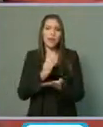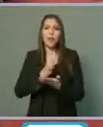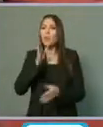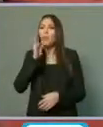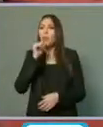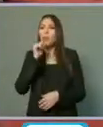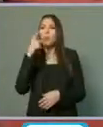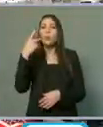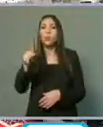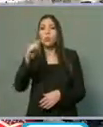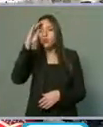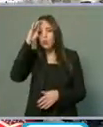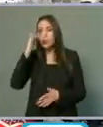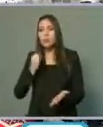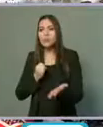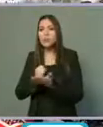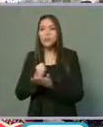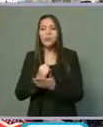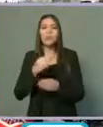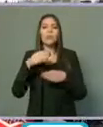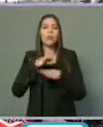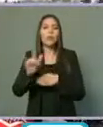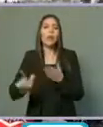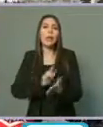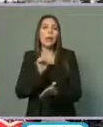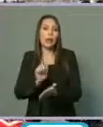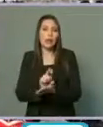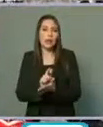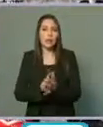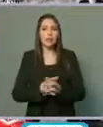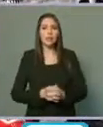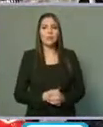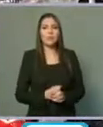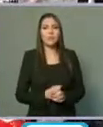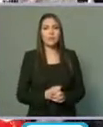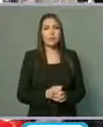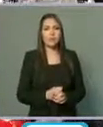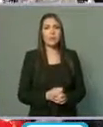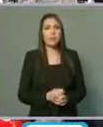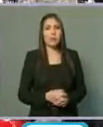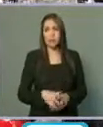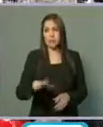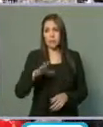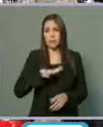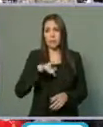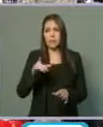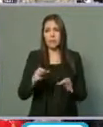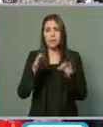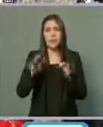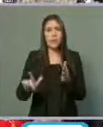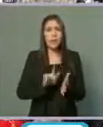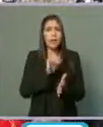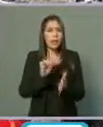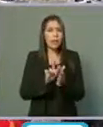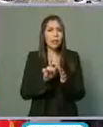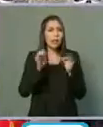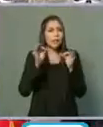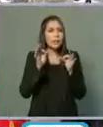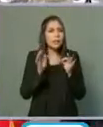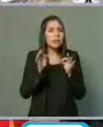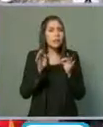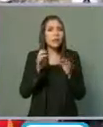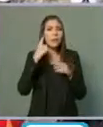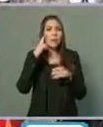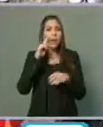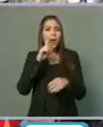sus propias determinaciones con implicaciones legales. Okay. Oye, Entonces, ¿hay es lo que está alguna determinado. ley específica que los proteja de